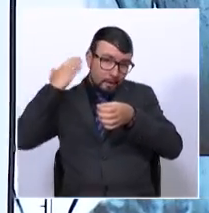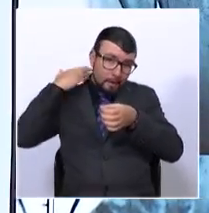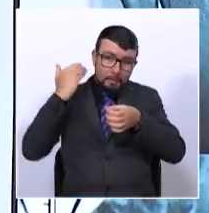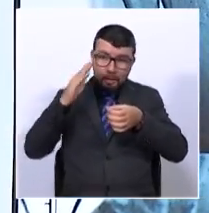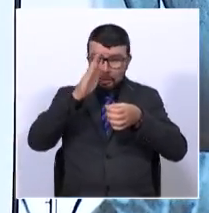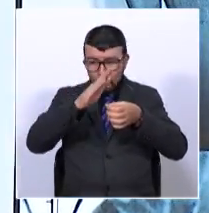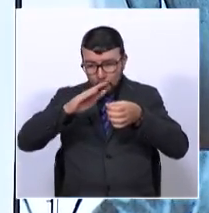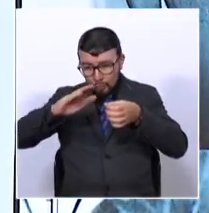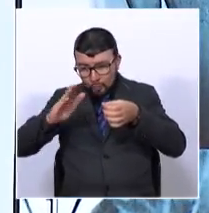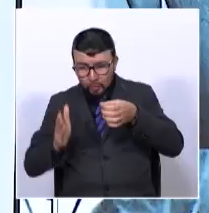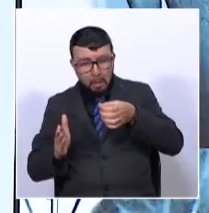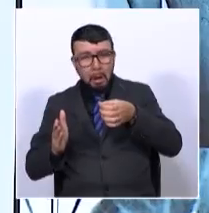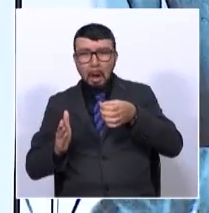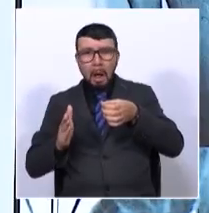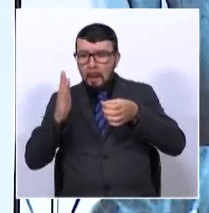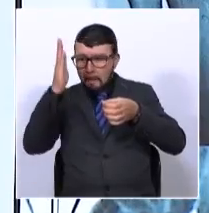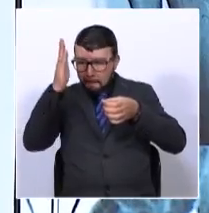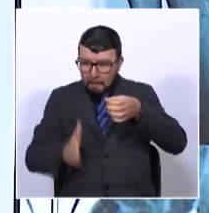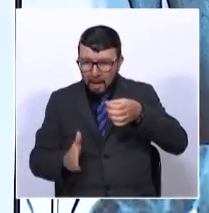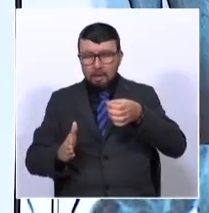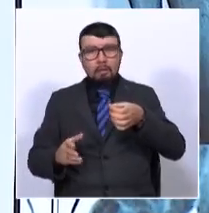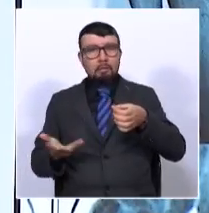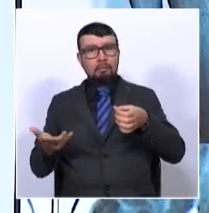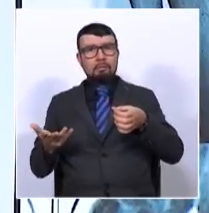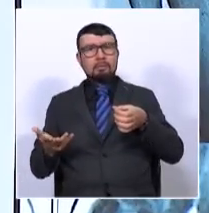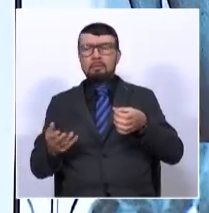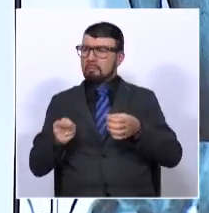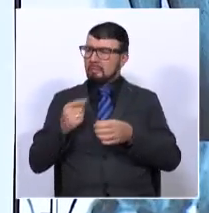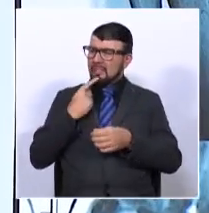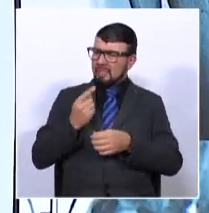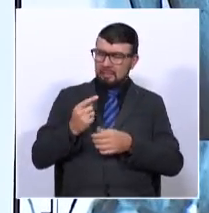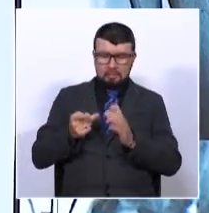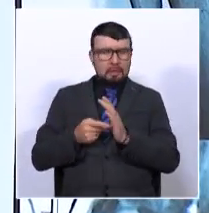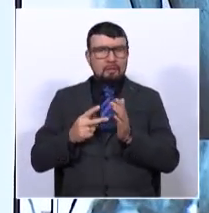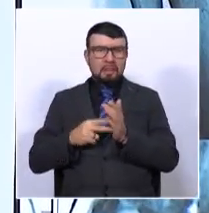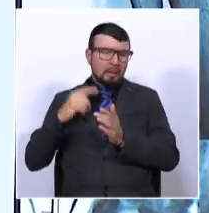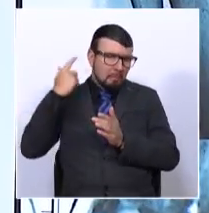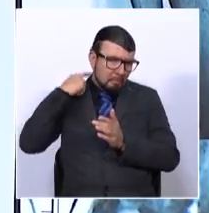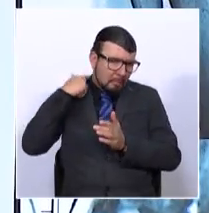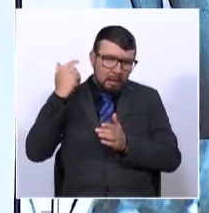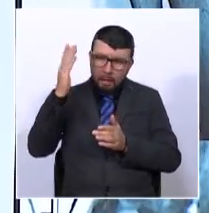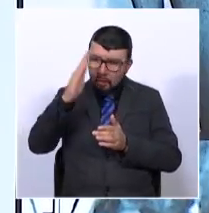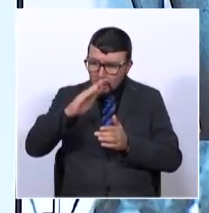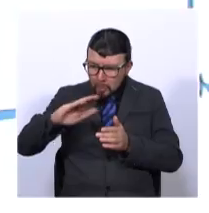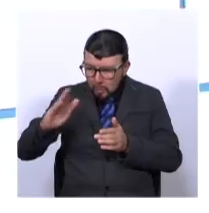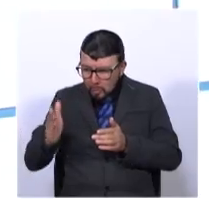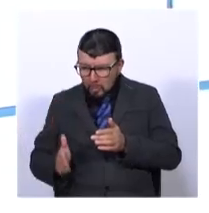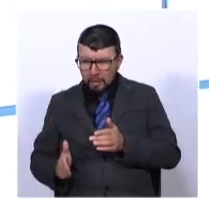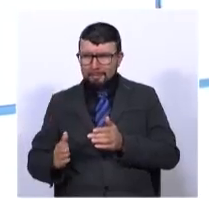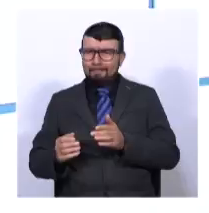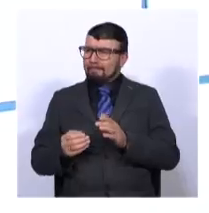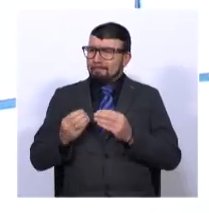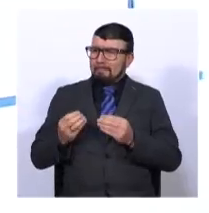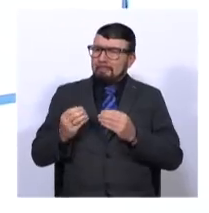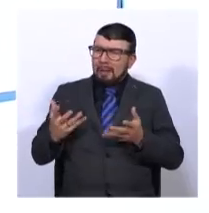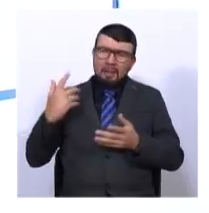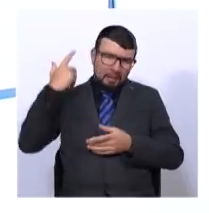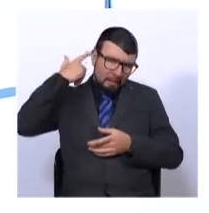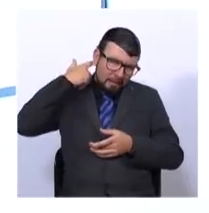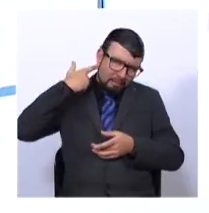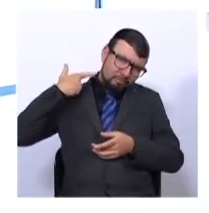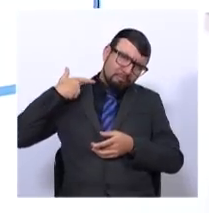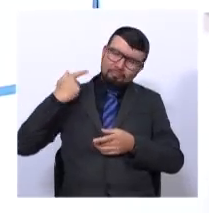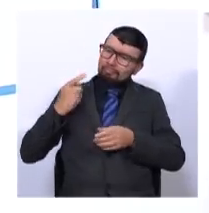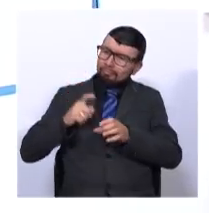Entonces, y uno dice, ¿y eso qué tiene que ver que esto esté derecho? Doctor Germán. Bueno, entonces la